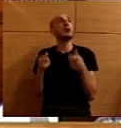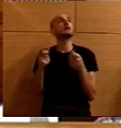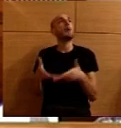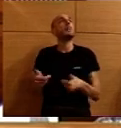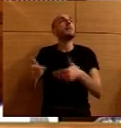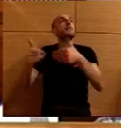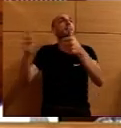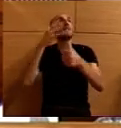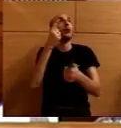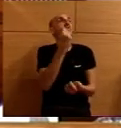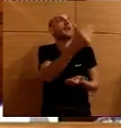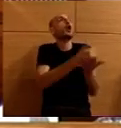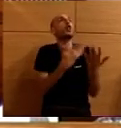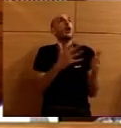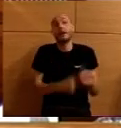difícil.